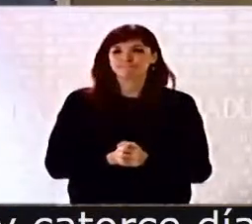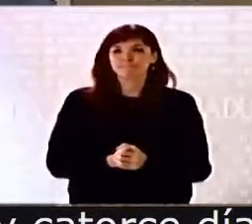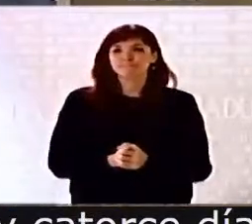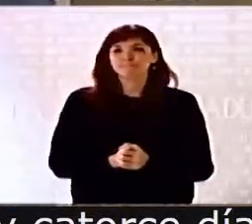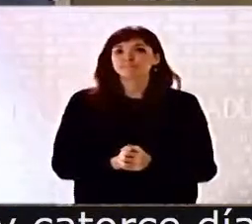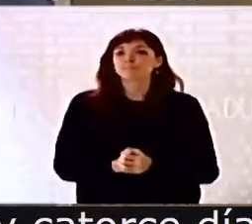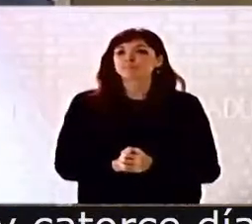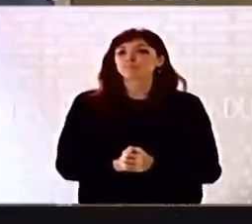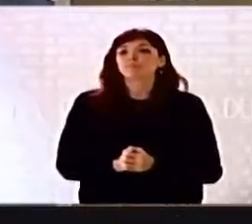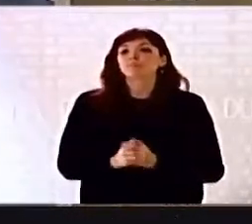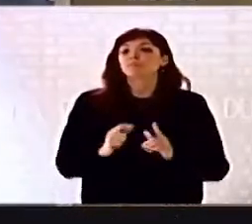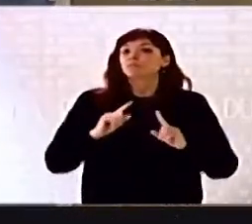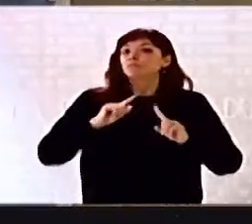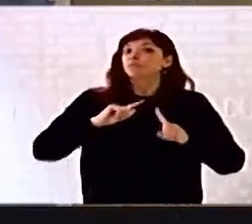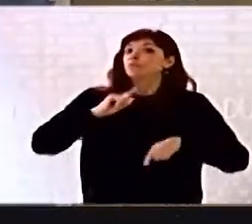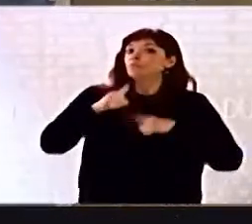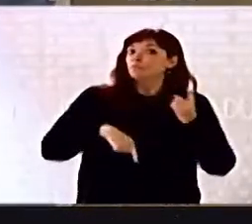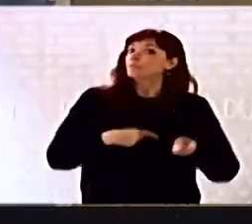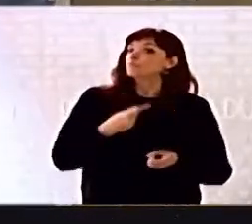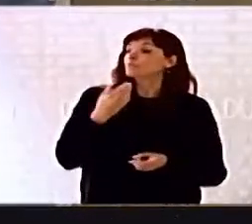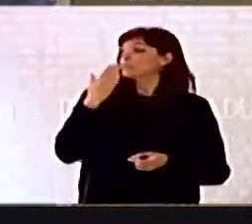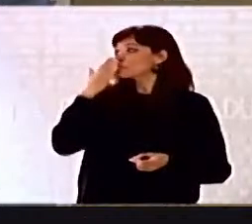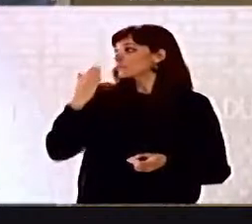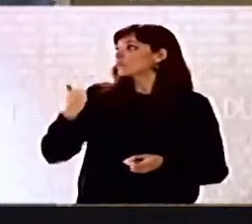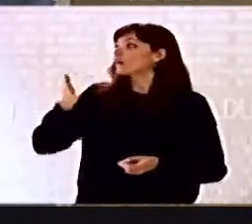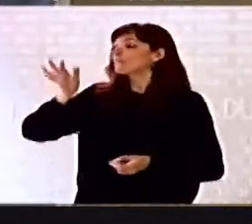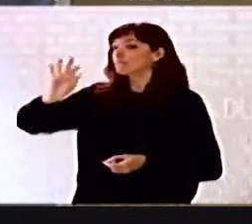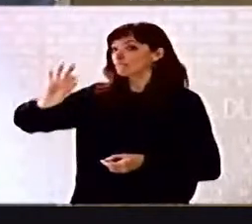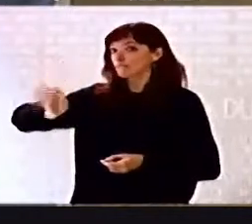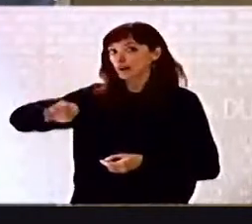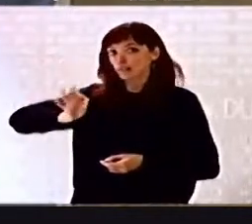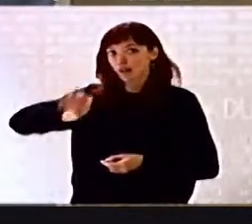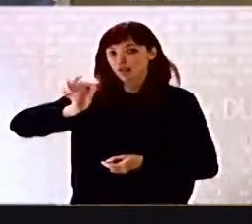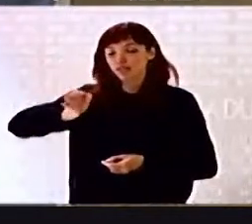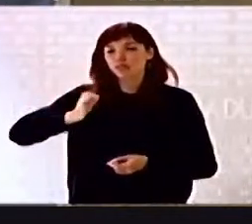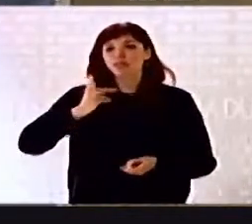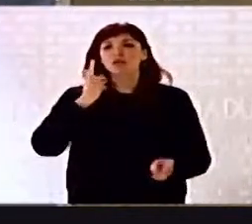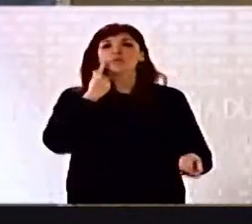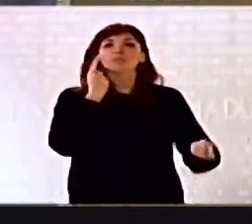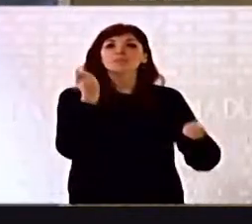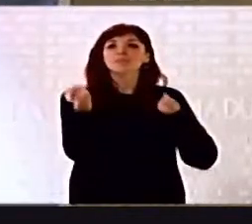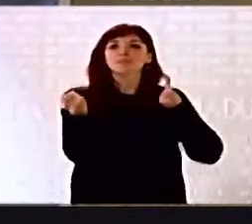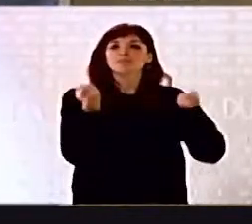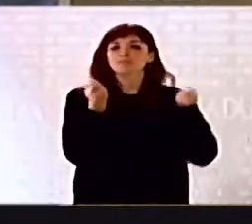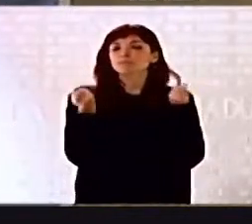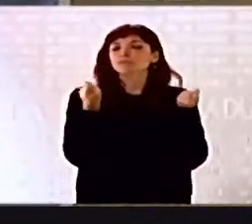Y luego, es verdad que tenemos controlada